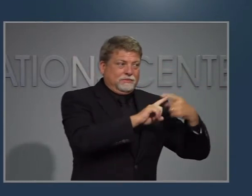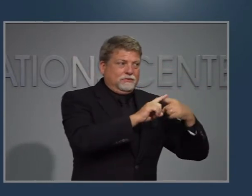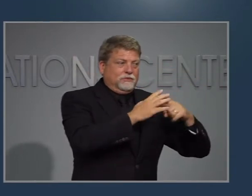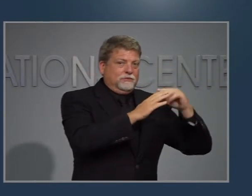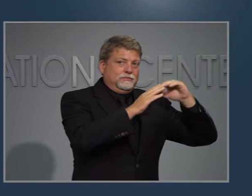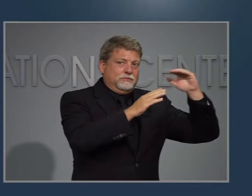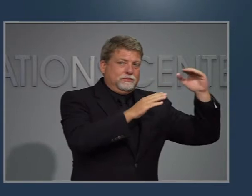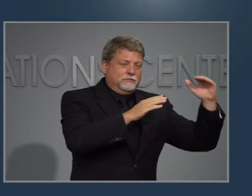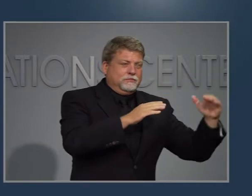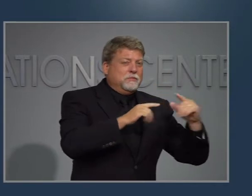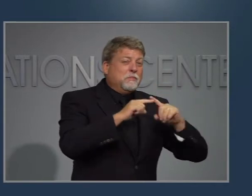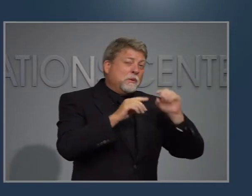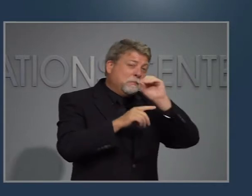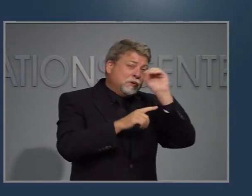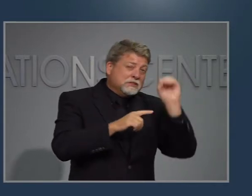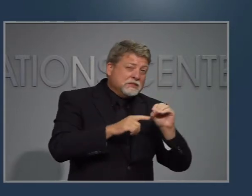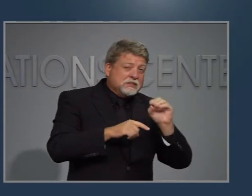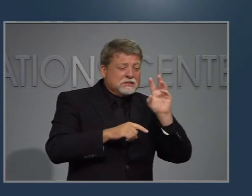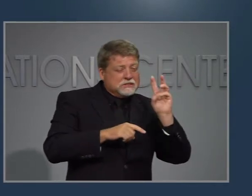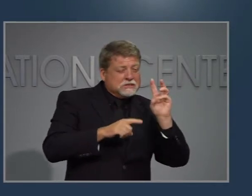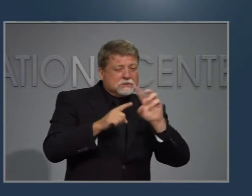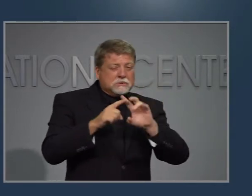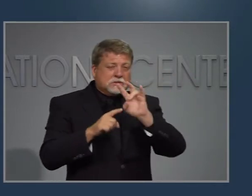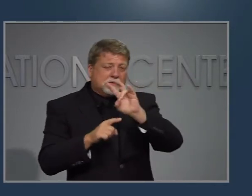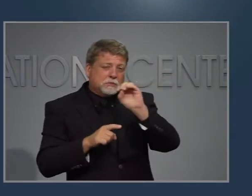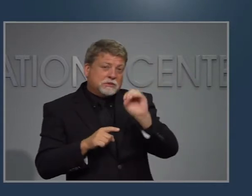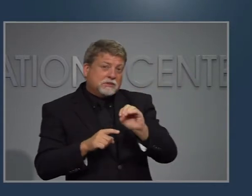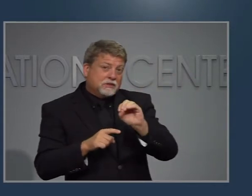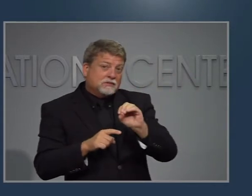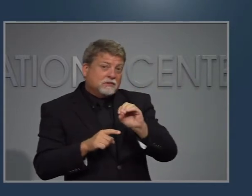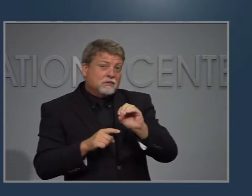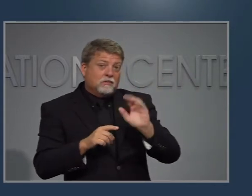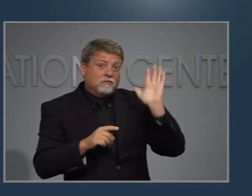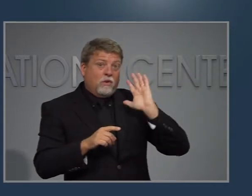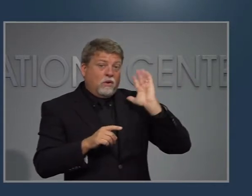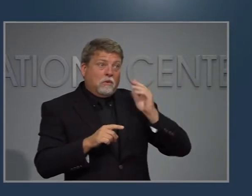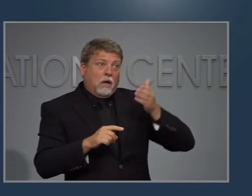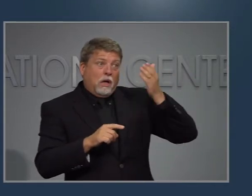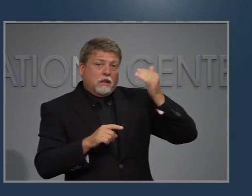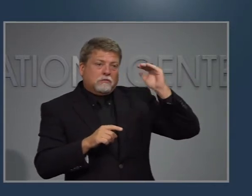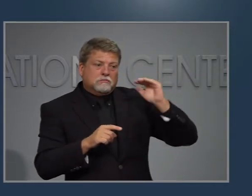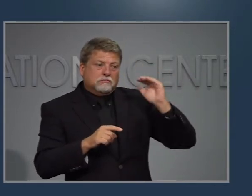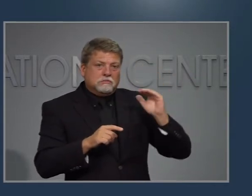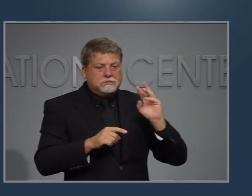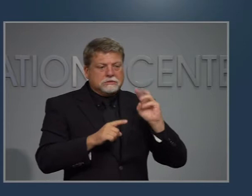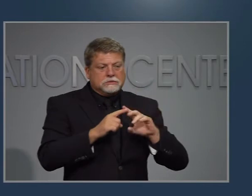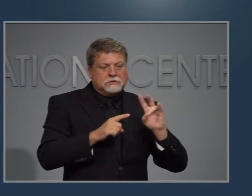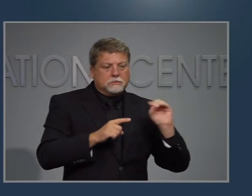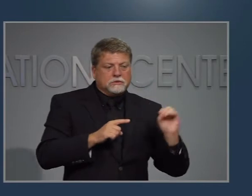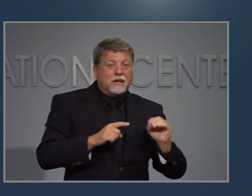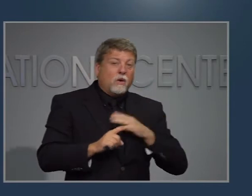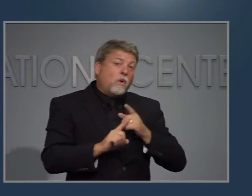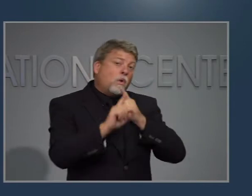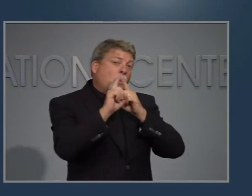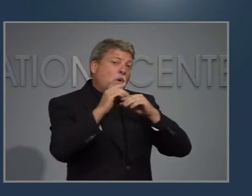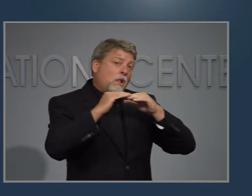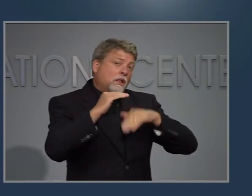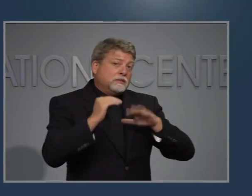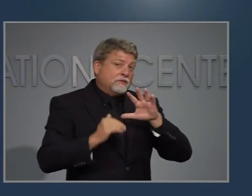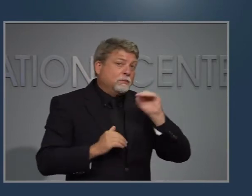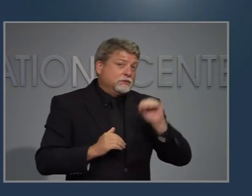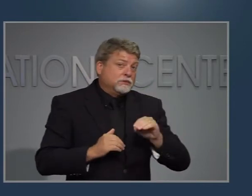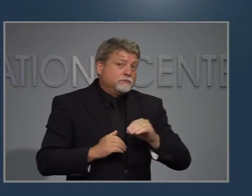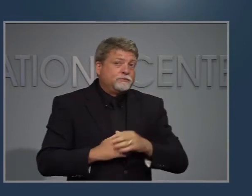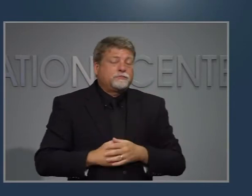y 8%. Queremos que esto esté más cerca a 5% o menos. En nuestra siguiente gráfica,